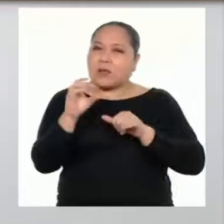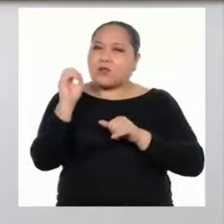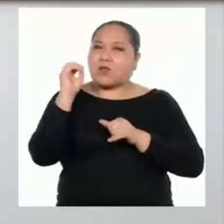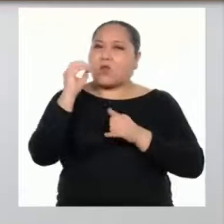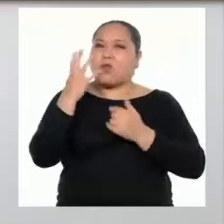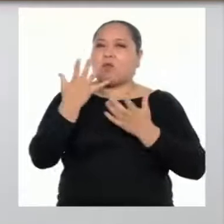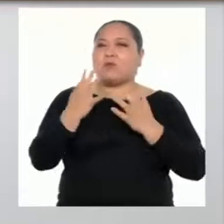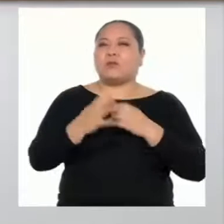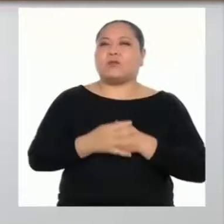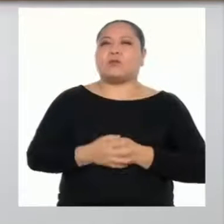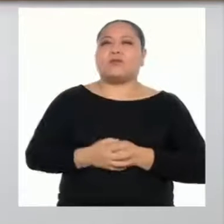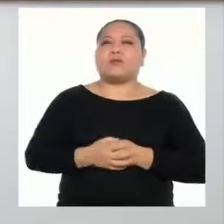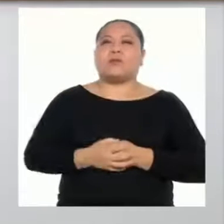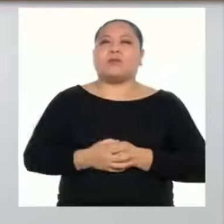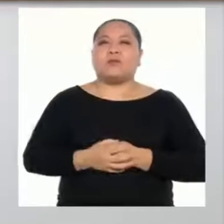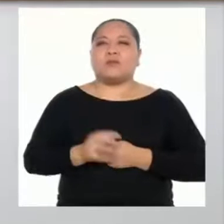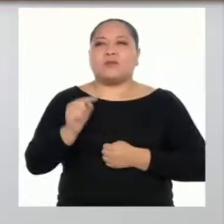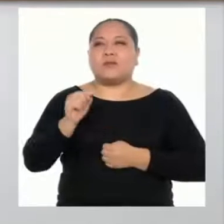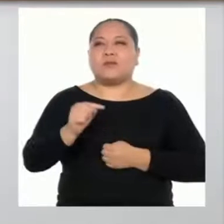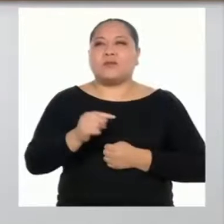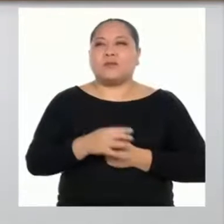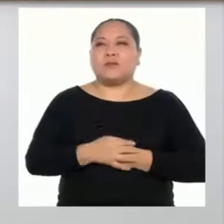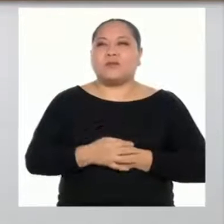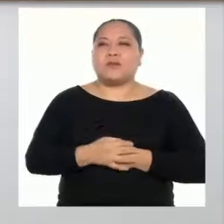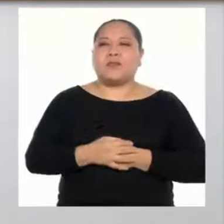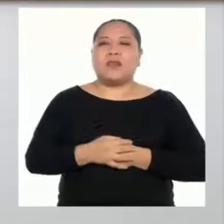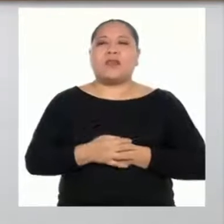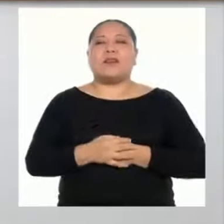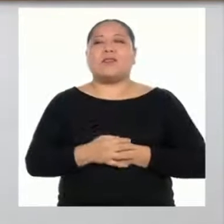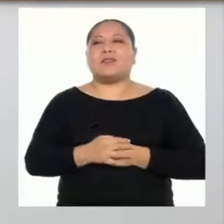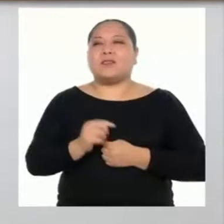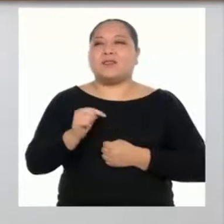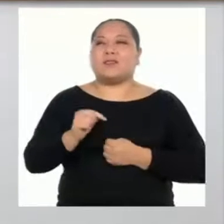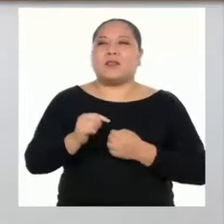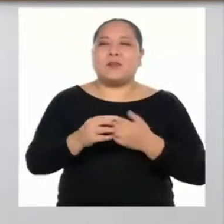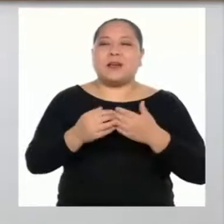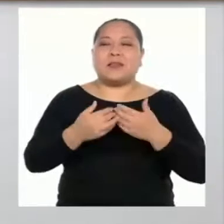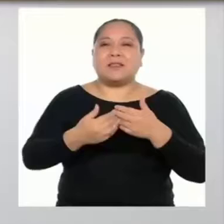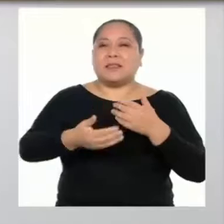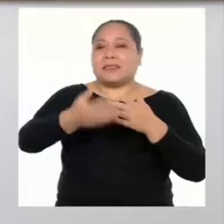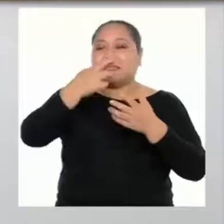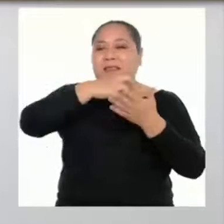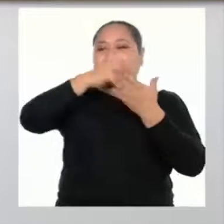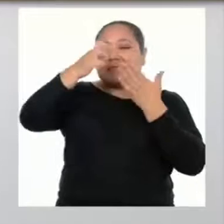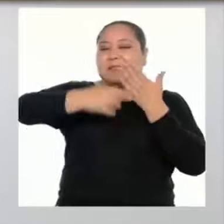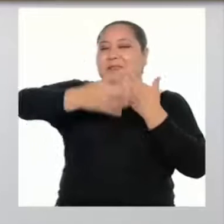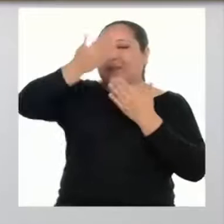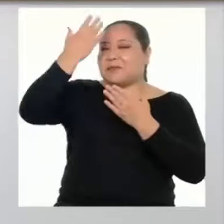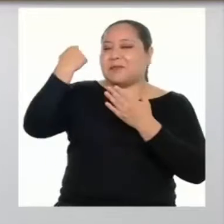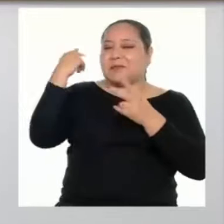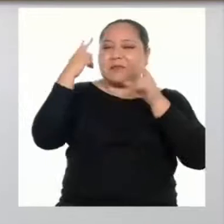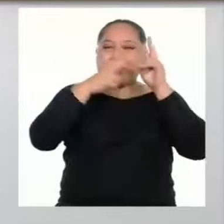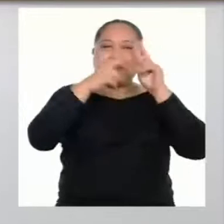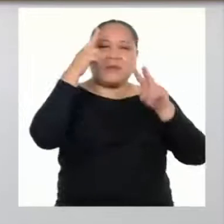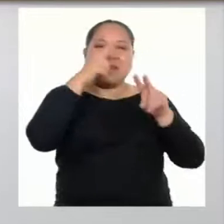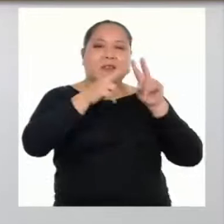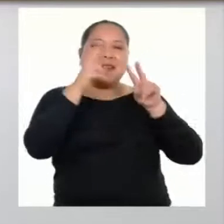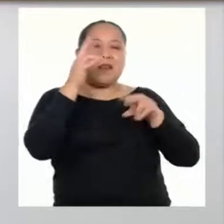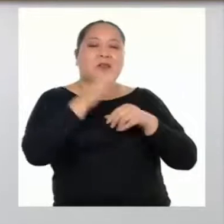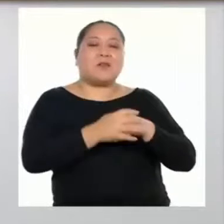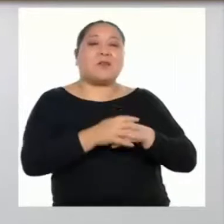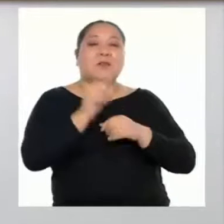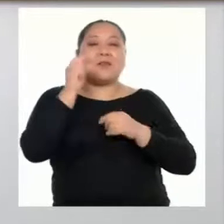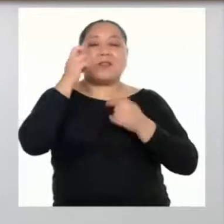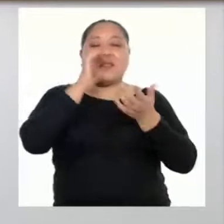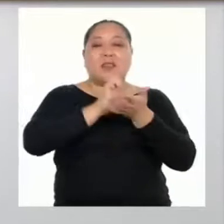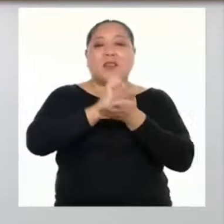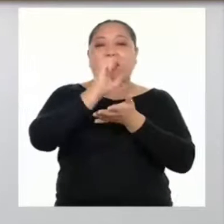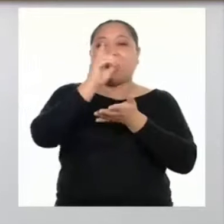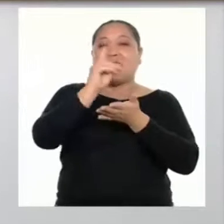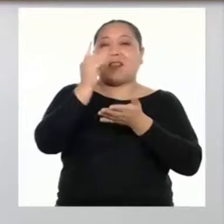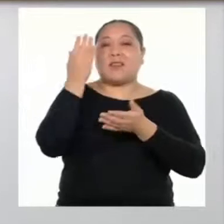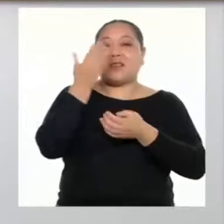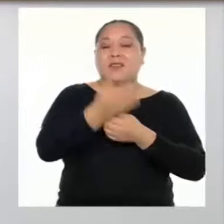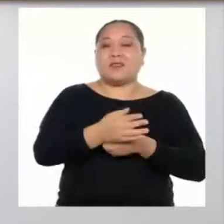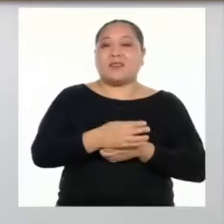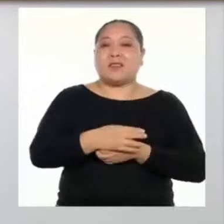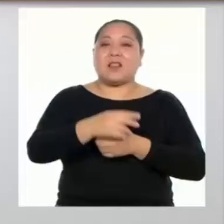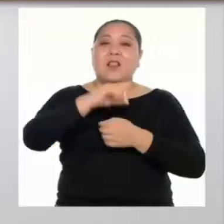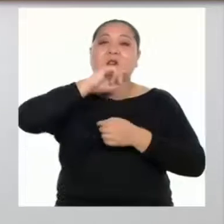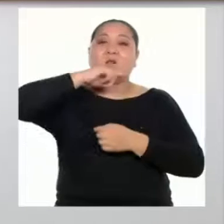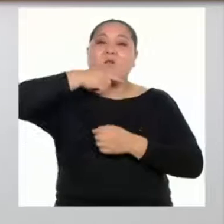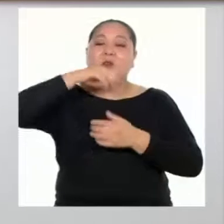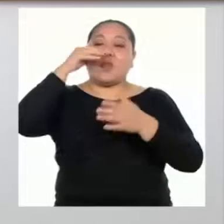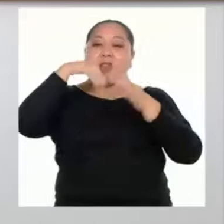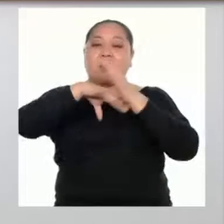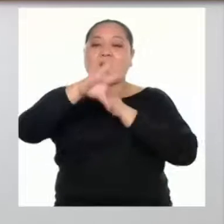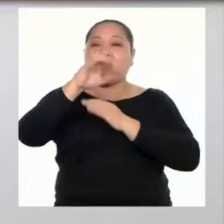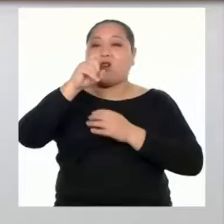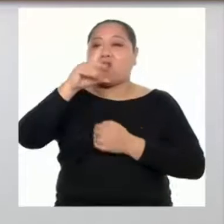Por ejemplo, si hacemos referencia al programa pasado, nos fijaremos que respecto a la educación, la mujer